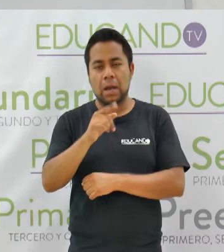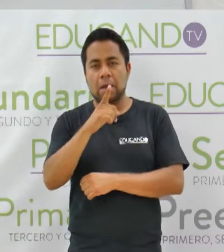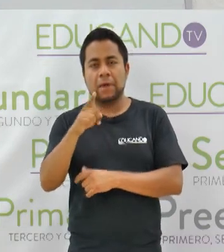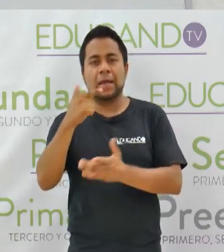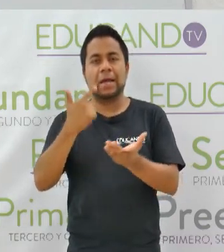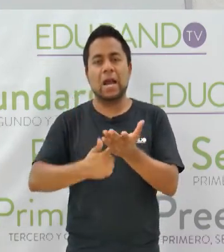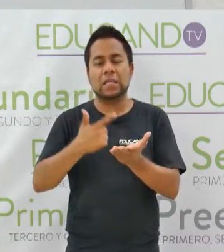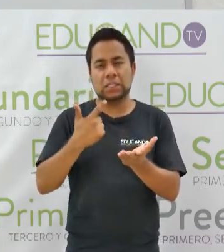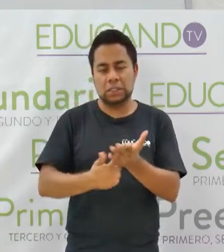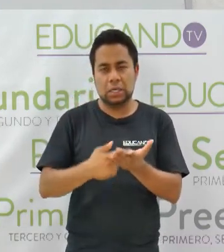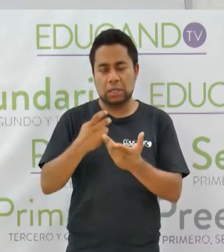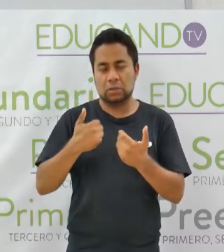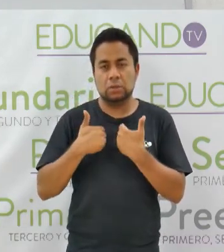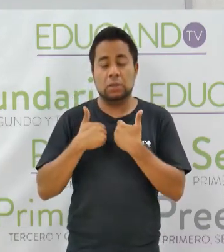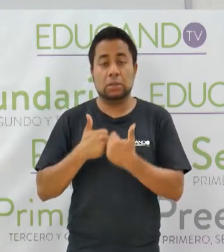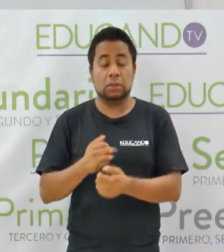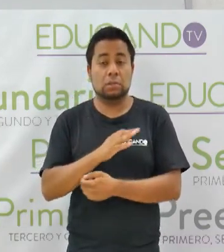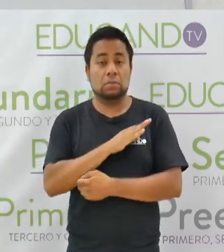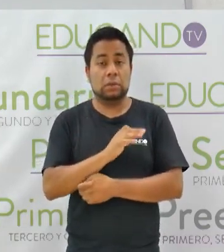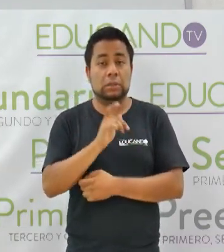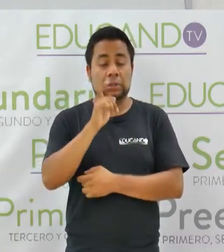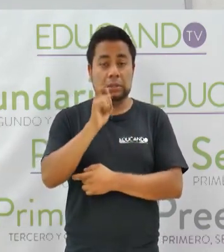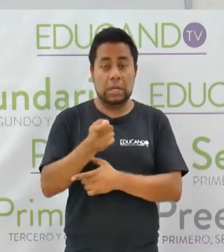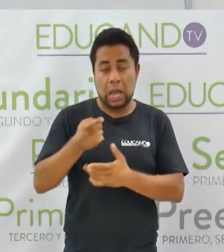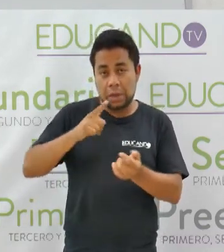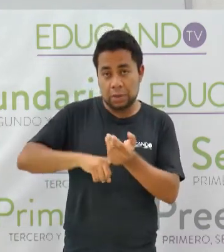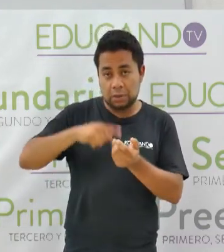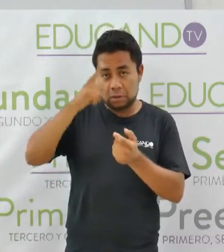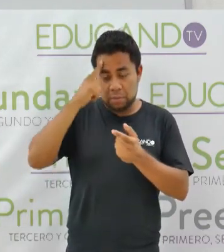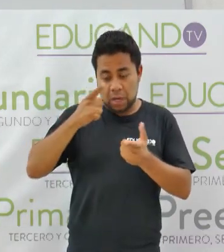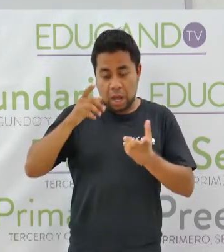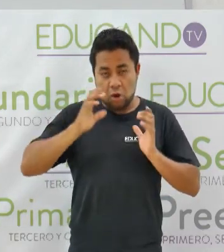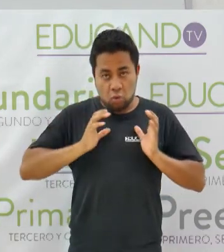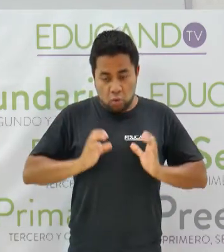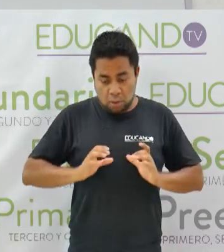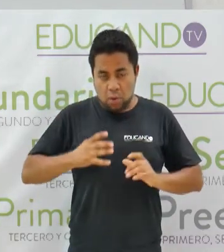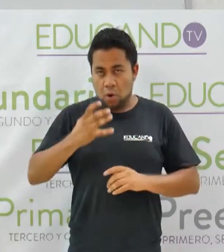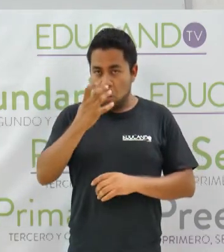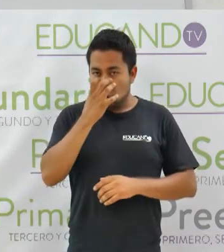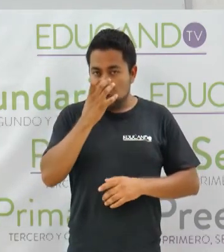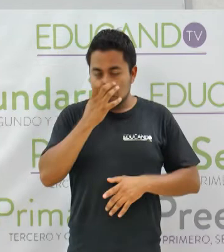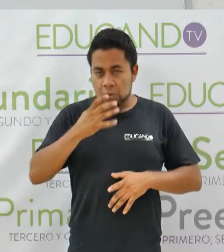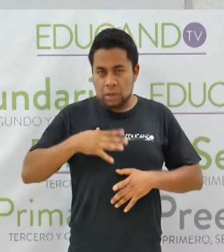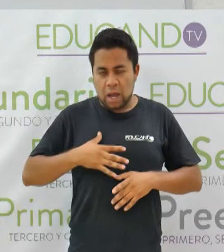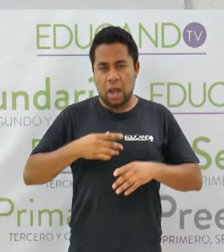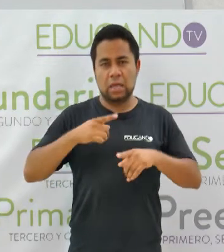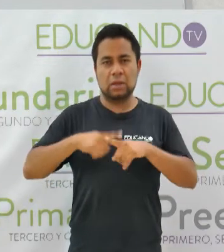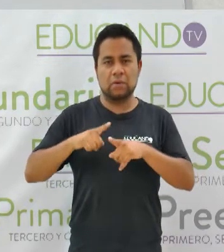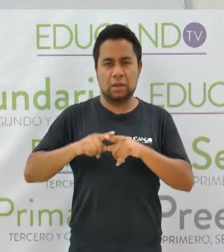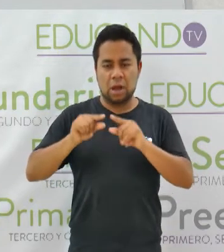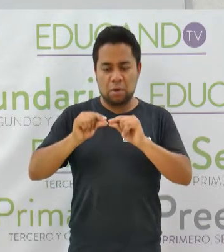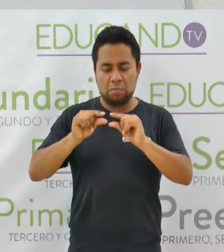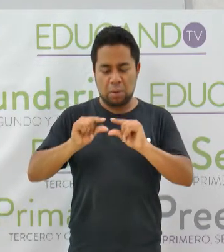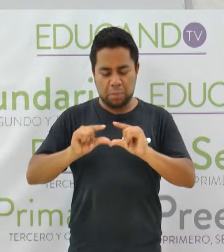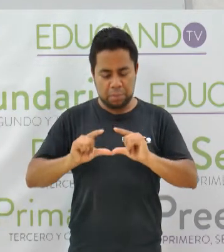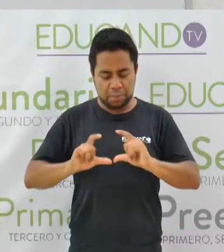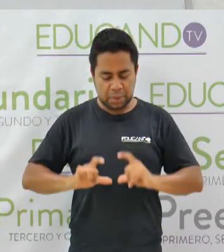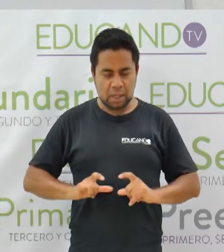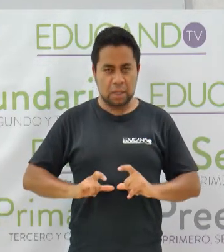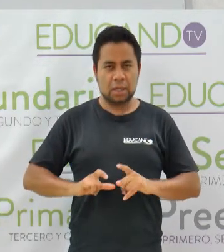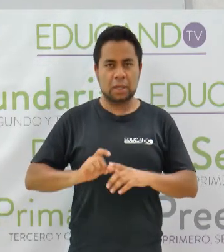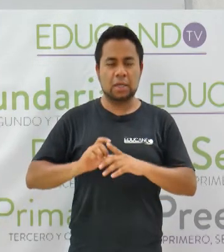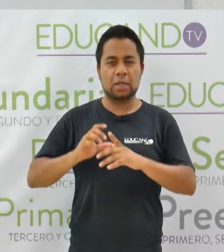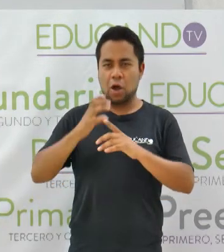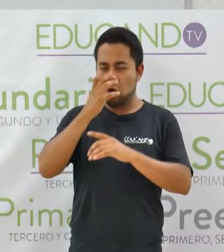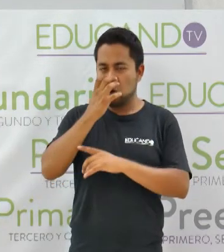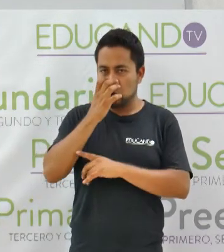de grasa, y eso permite entender que dentro del cuerpo del oso existen varias capas que le van a permitir